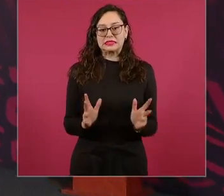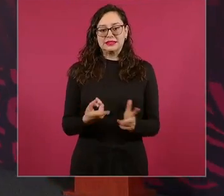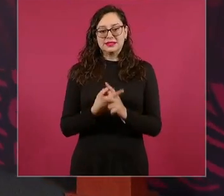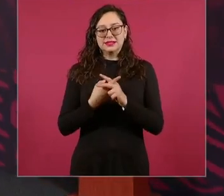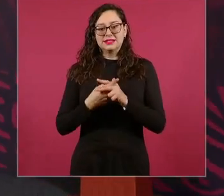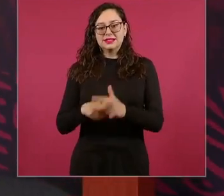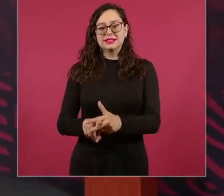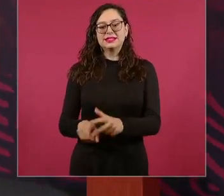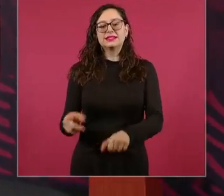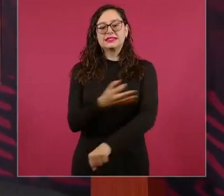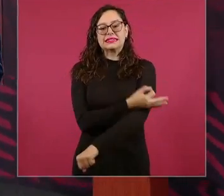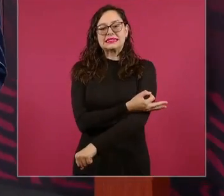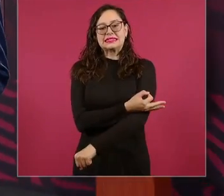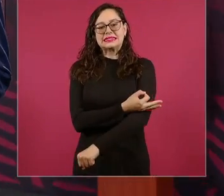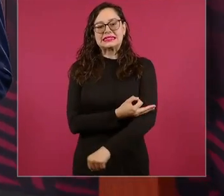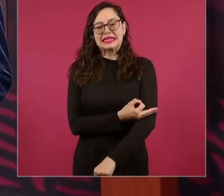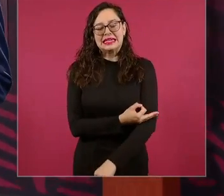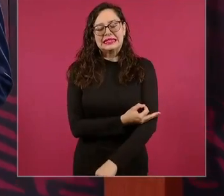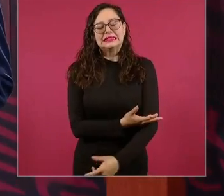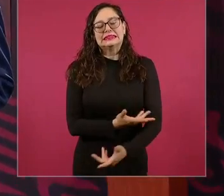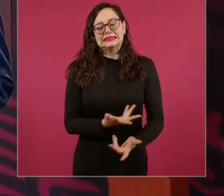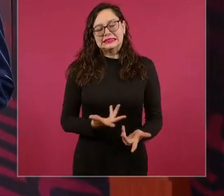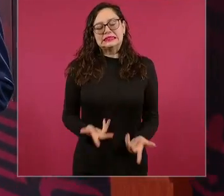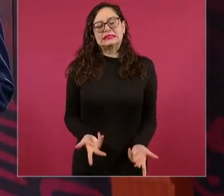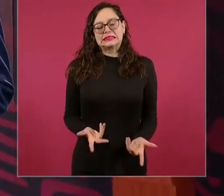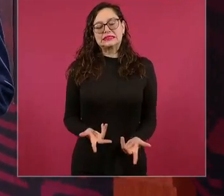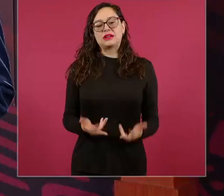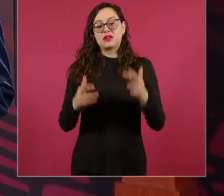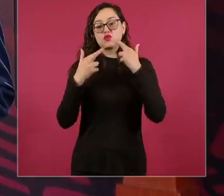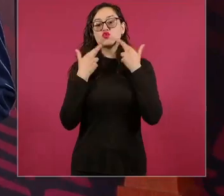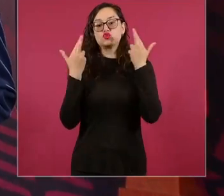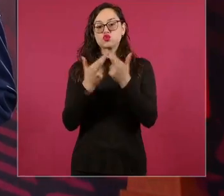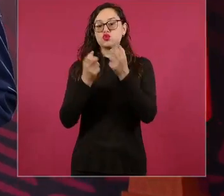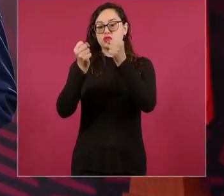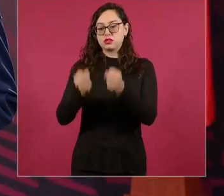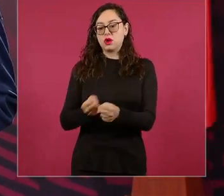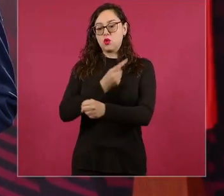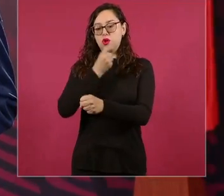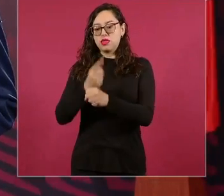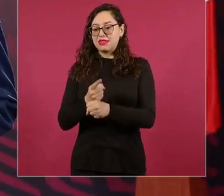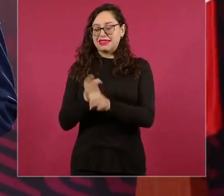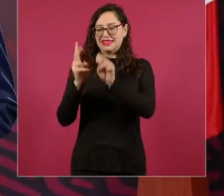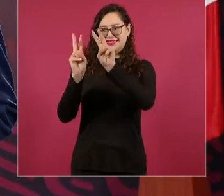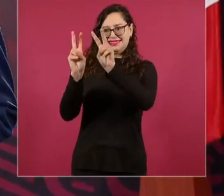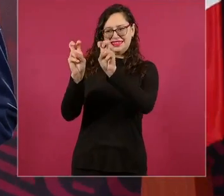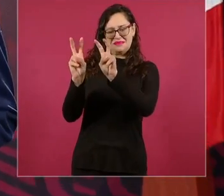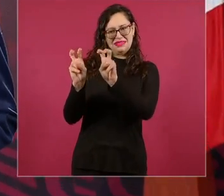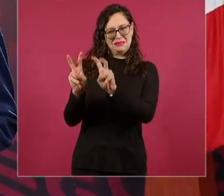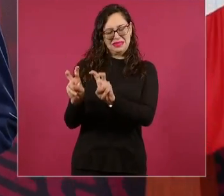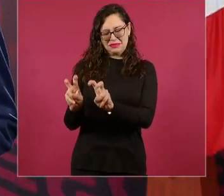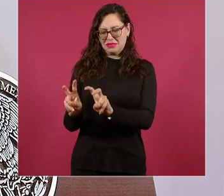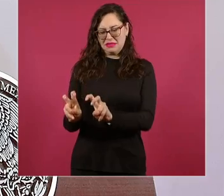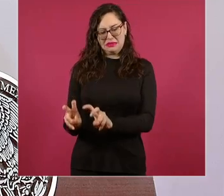se trataron varios temas en la reunión de